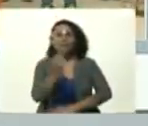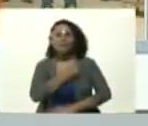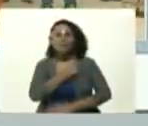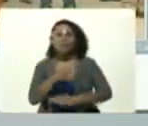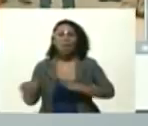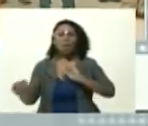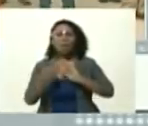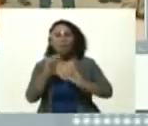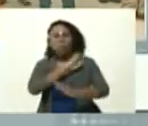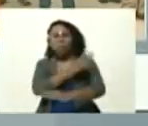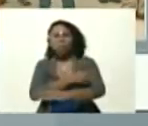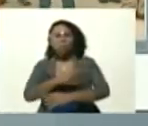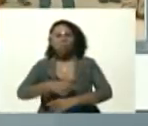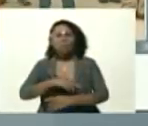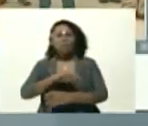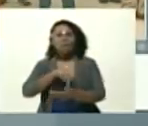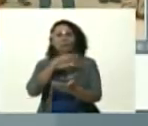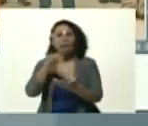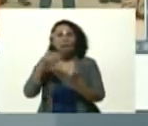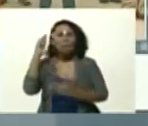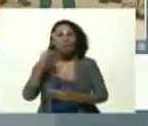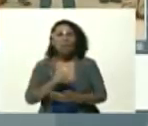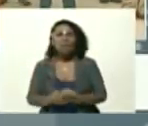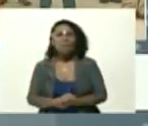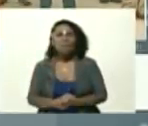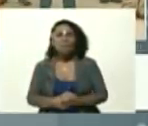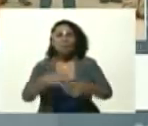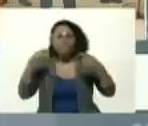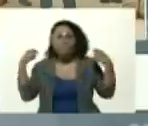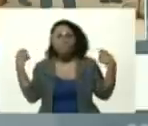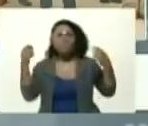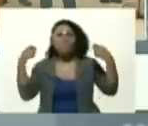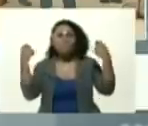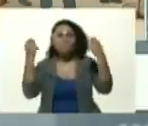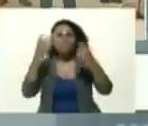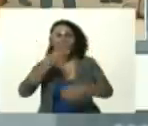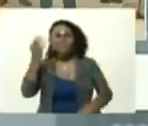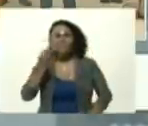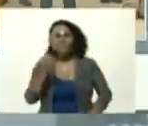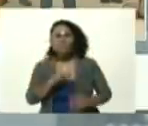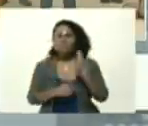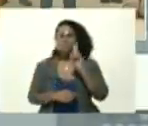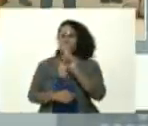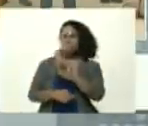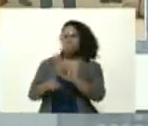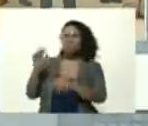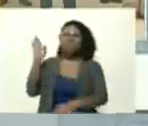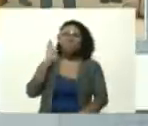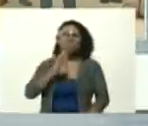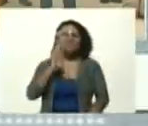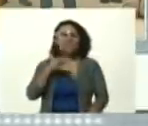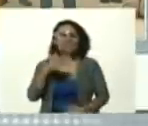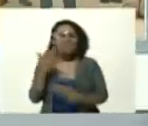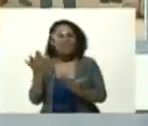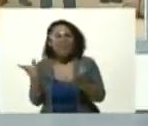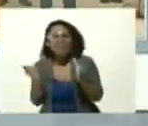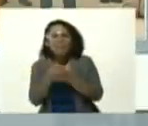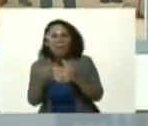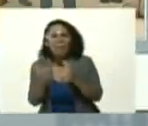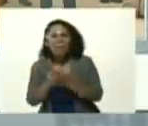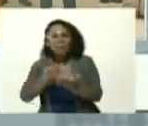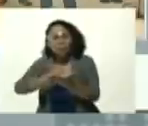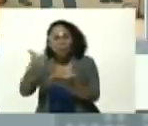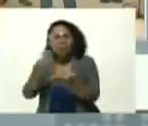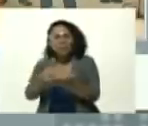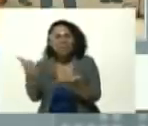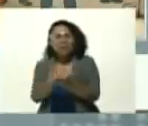Fuerza Armada Nacional Bolivariana. Una campaña verdaderamente miserable por grupos de WhatsApp,